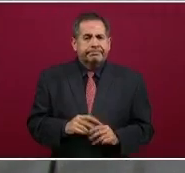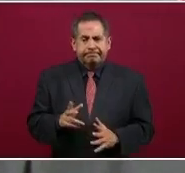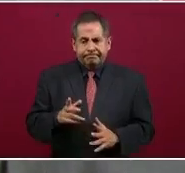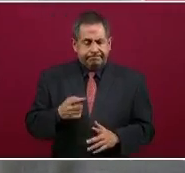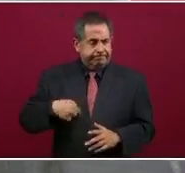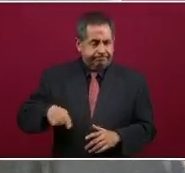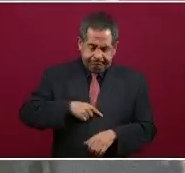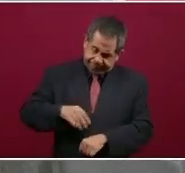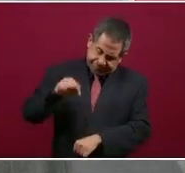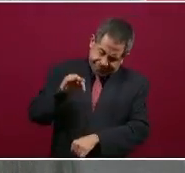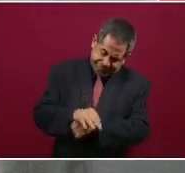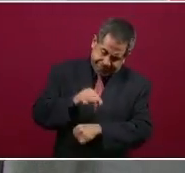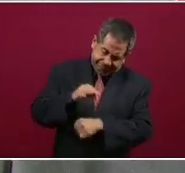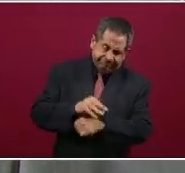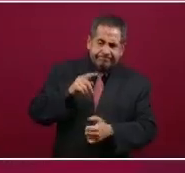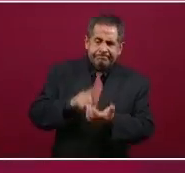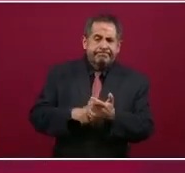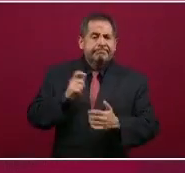defender